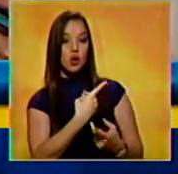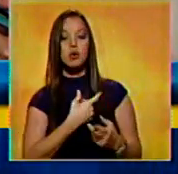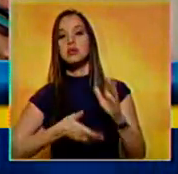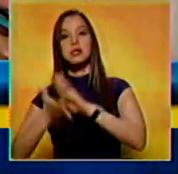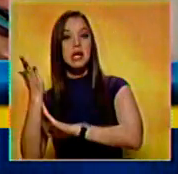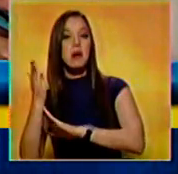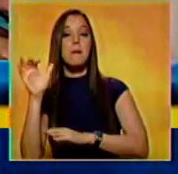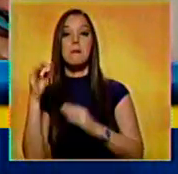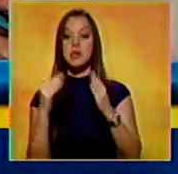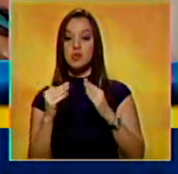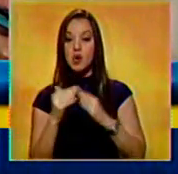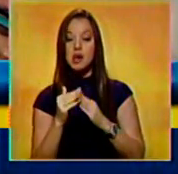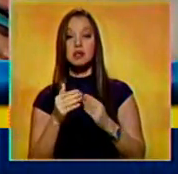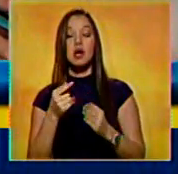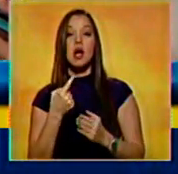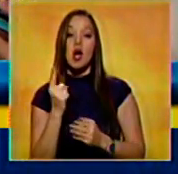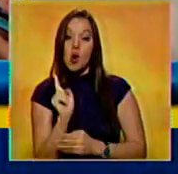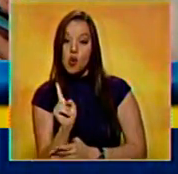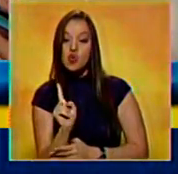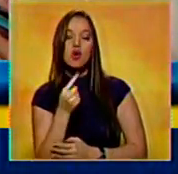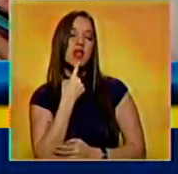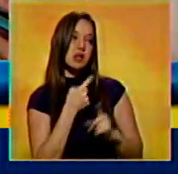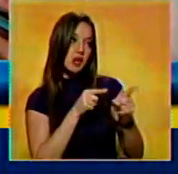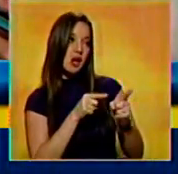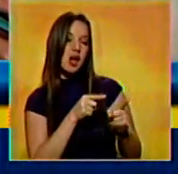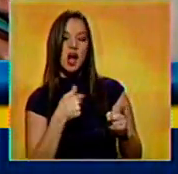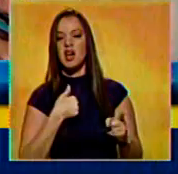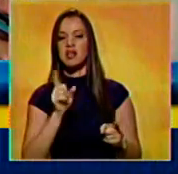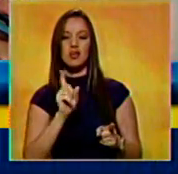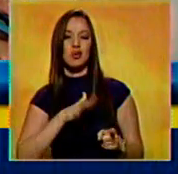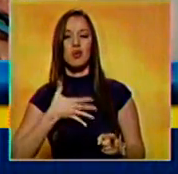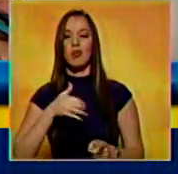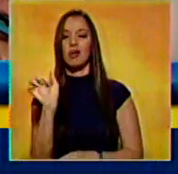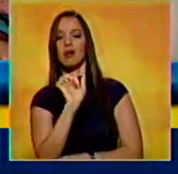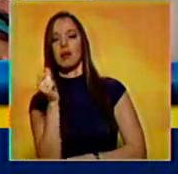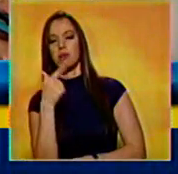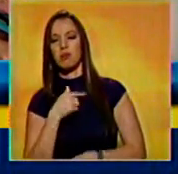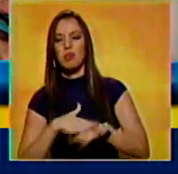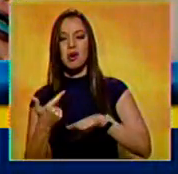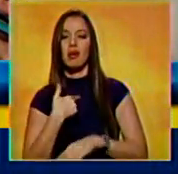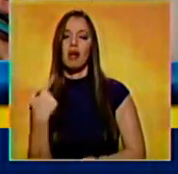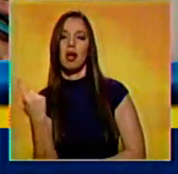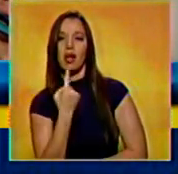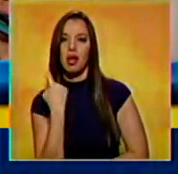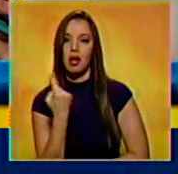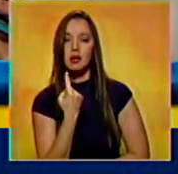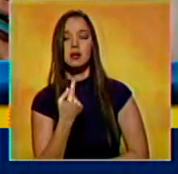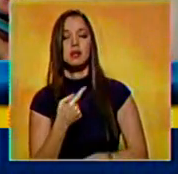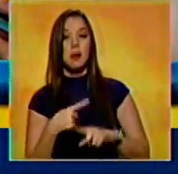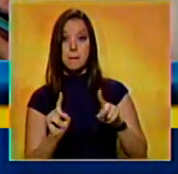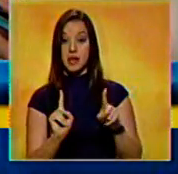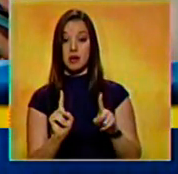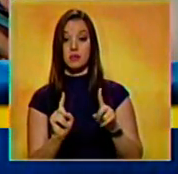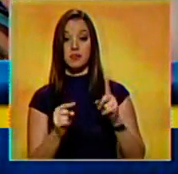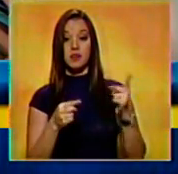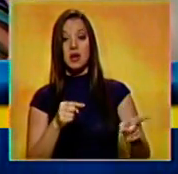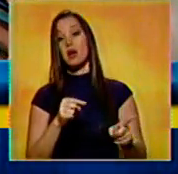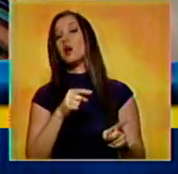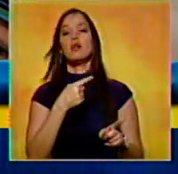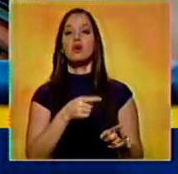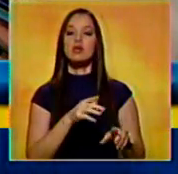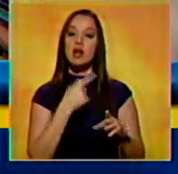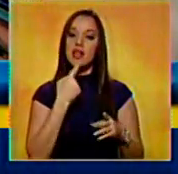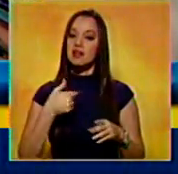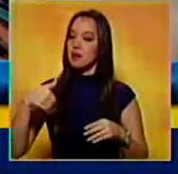su casa, aparentemente una de las partes le dice al otro que no podía manejar en ese estado y lo comina a que se baje